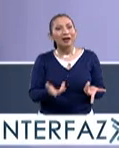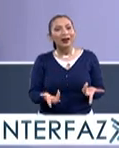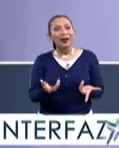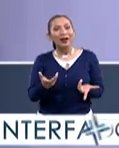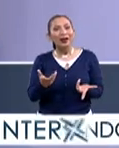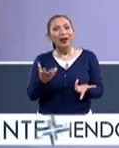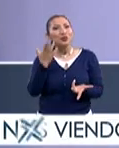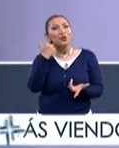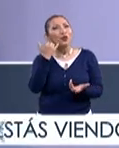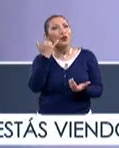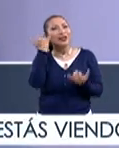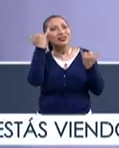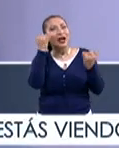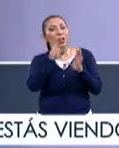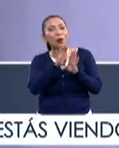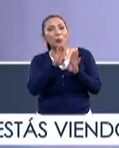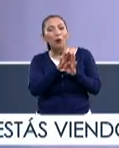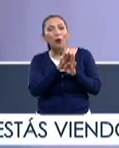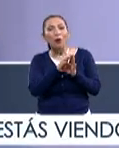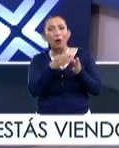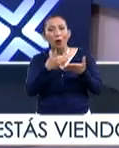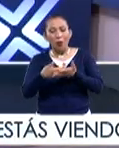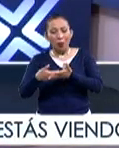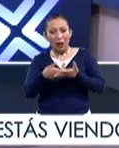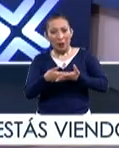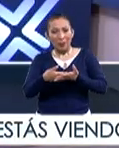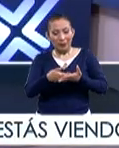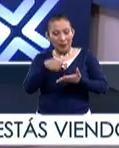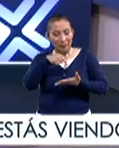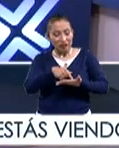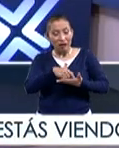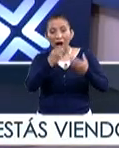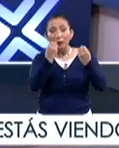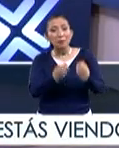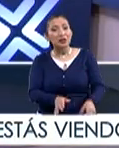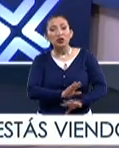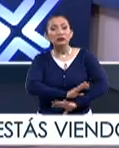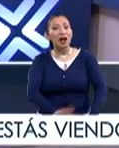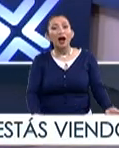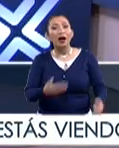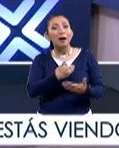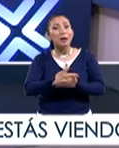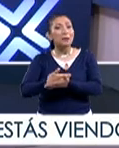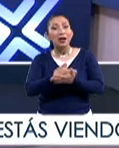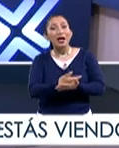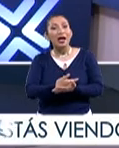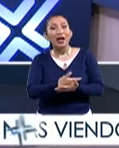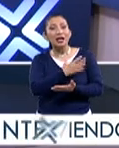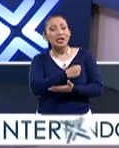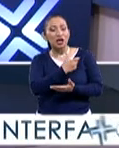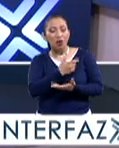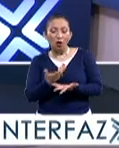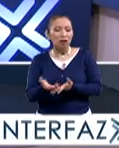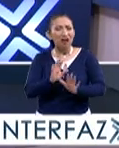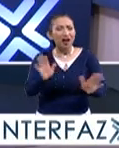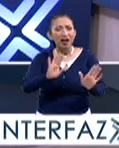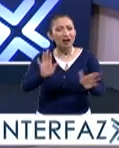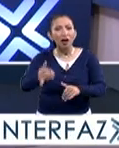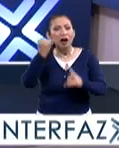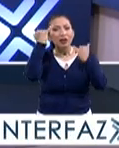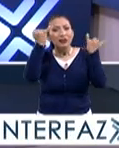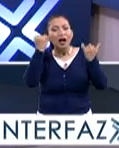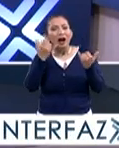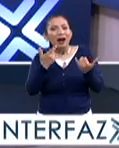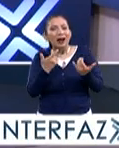la noción de que de alguna manera era parte de lo sexual tener el hijo, etcétera. No